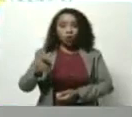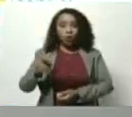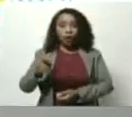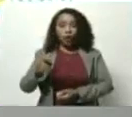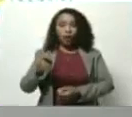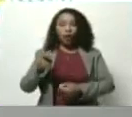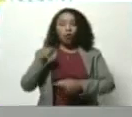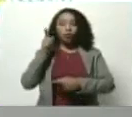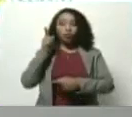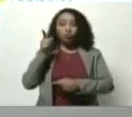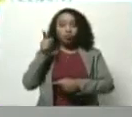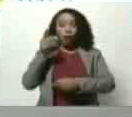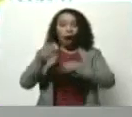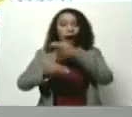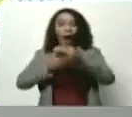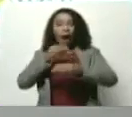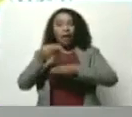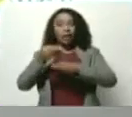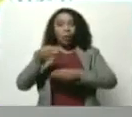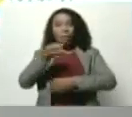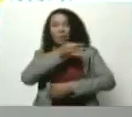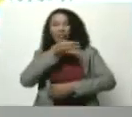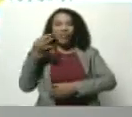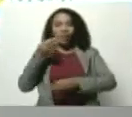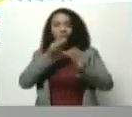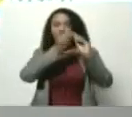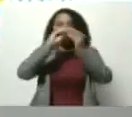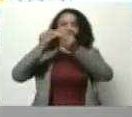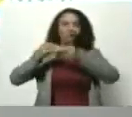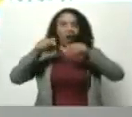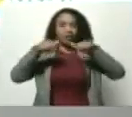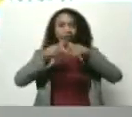maravilla en este gran país